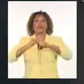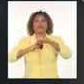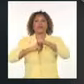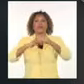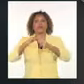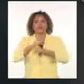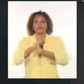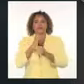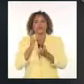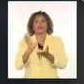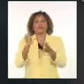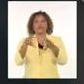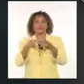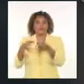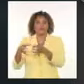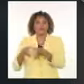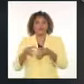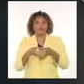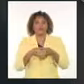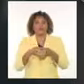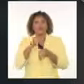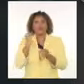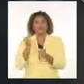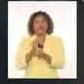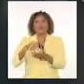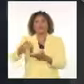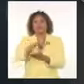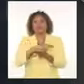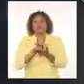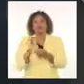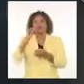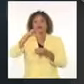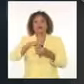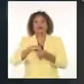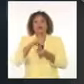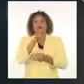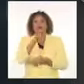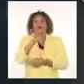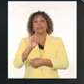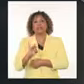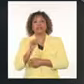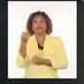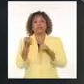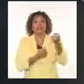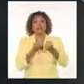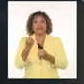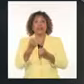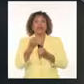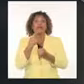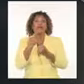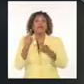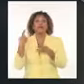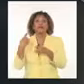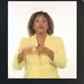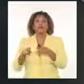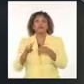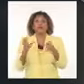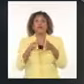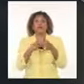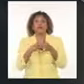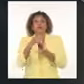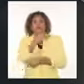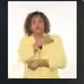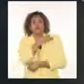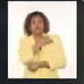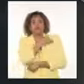irregulares operante en la zona incluye más de 17 vehículos blindados y unidades de fuerzas especiales urbanas.